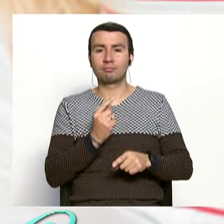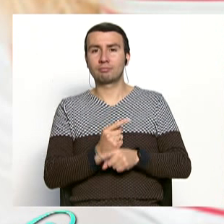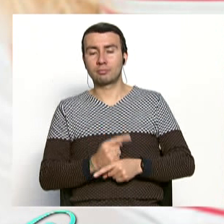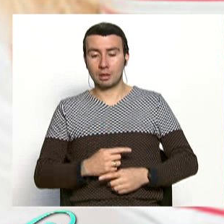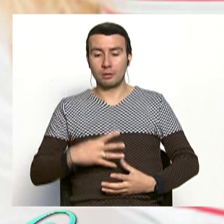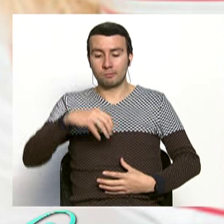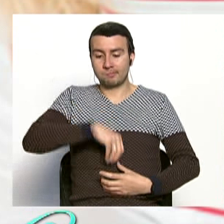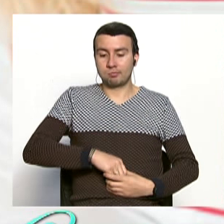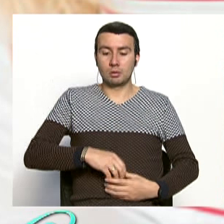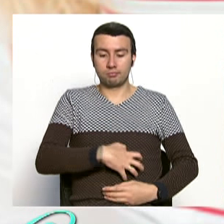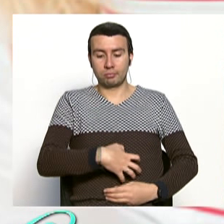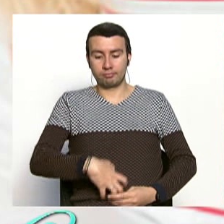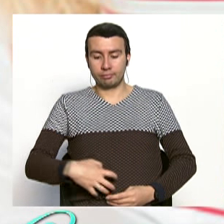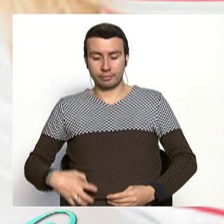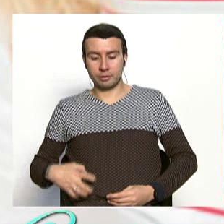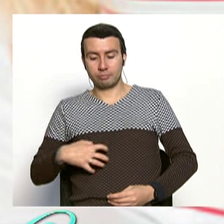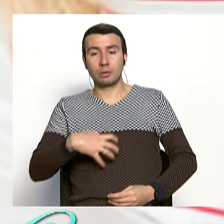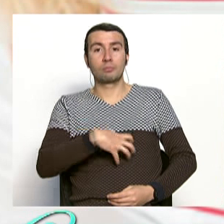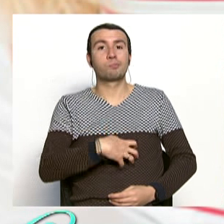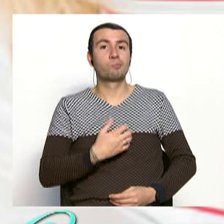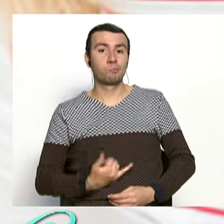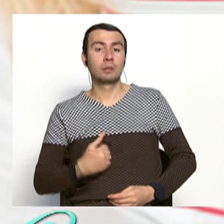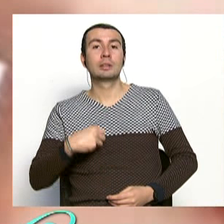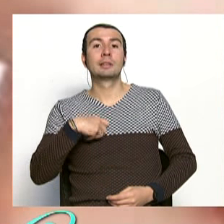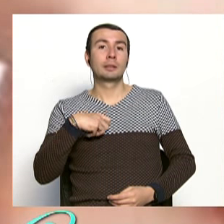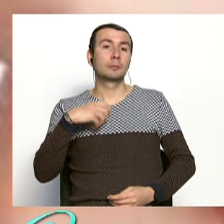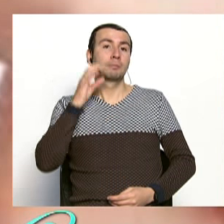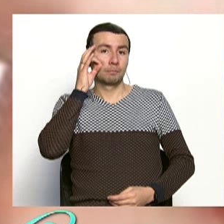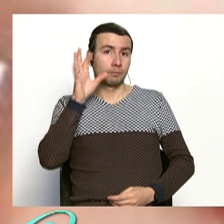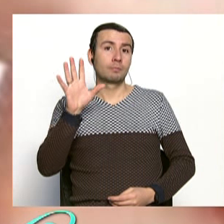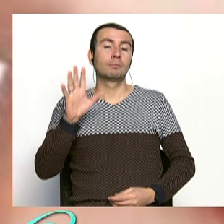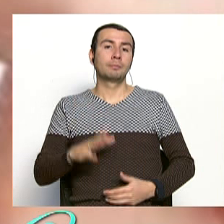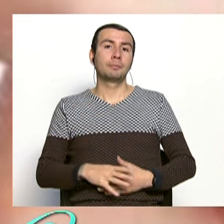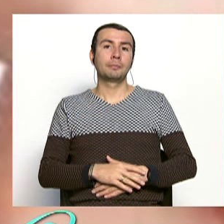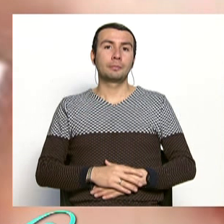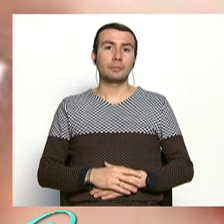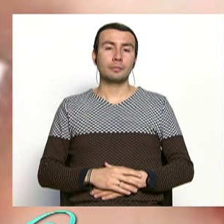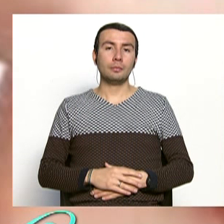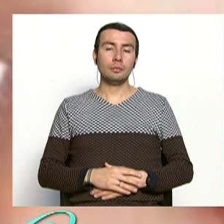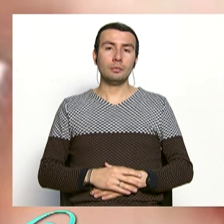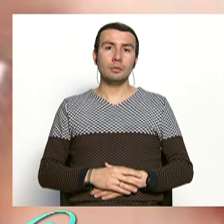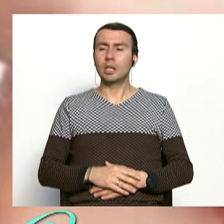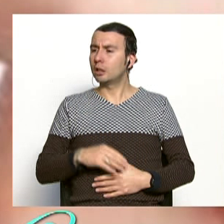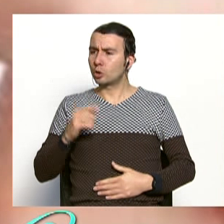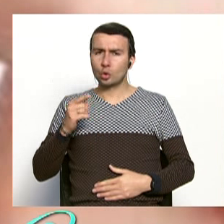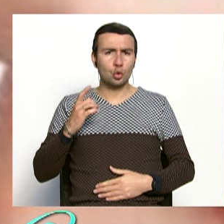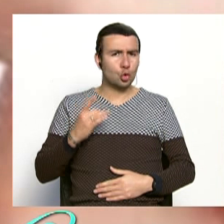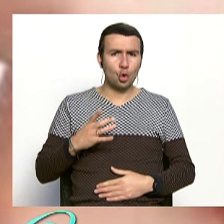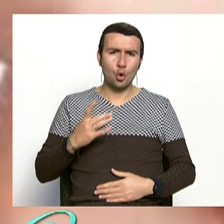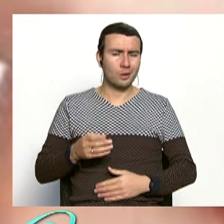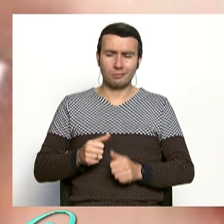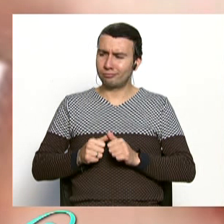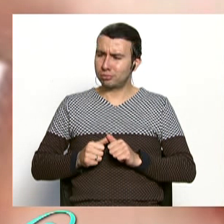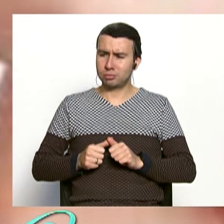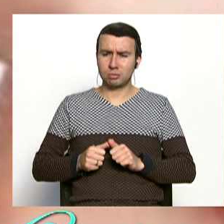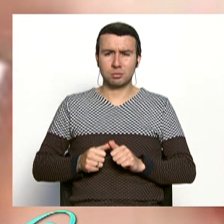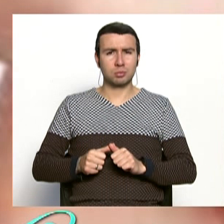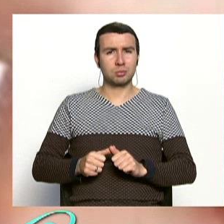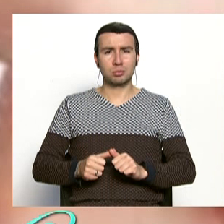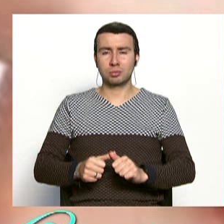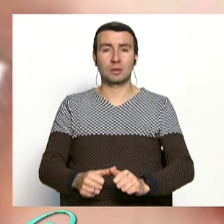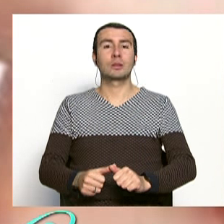tenemos en en el piso pélvico y en la cabidad pélvica cuando el dolor ya se vuelve repetitivo